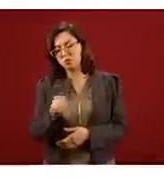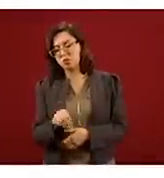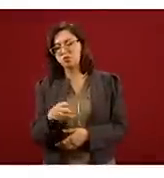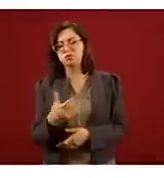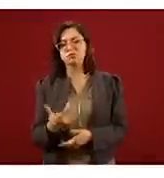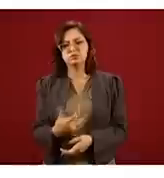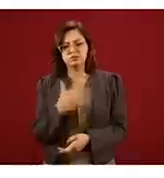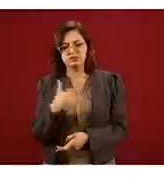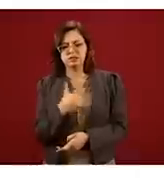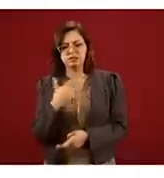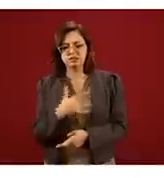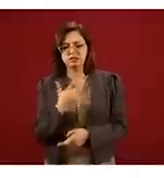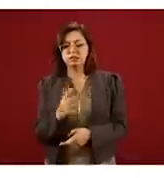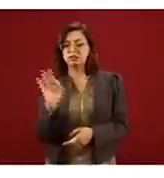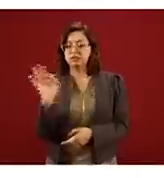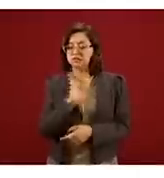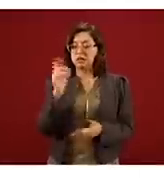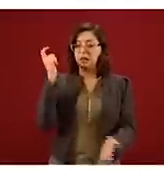es un seguro contra el impago,